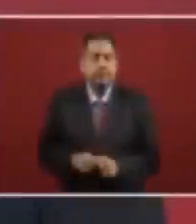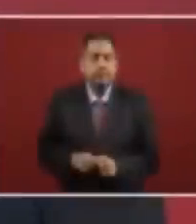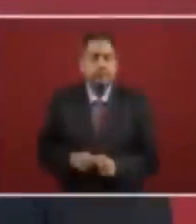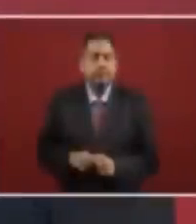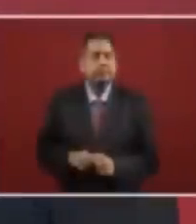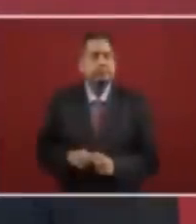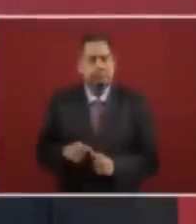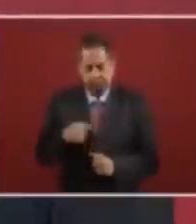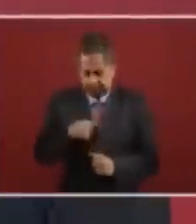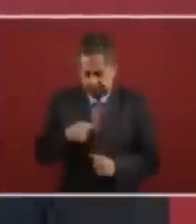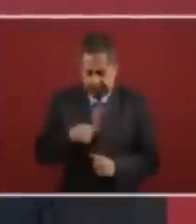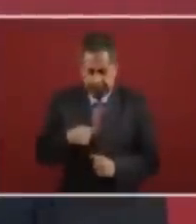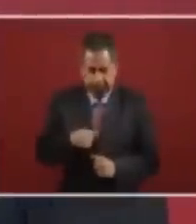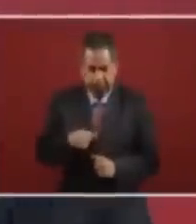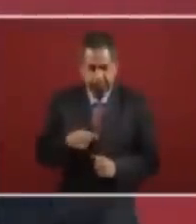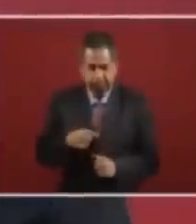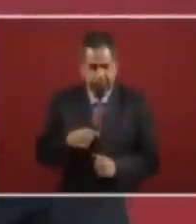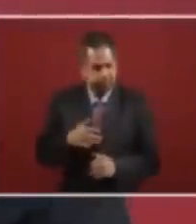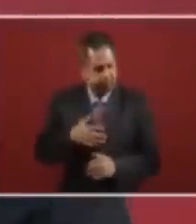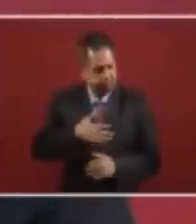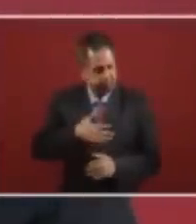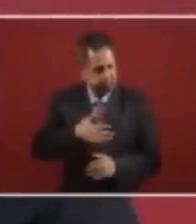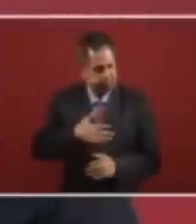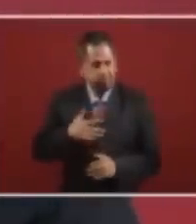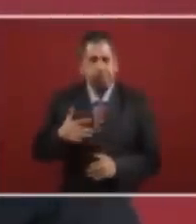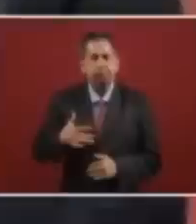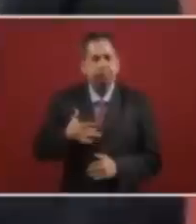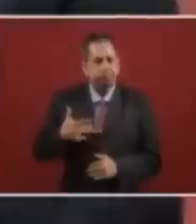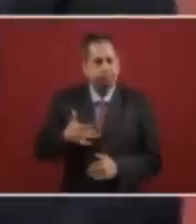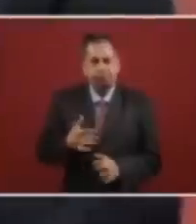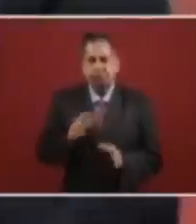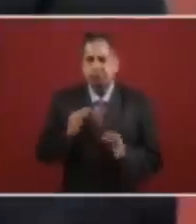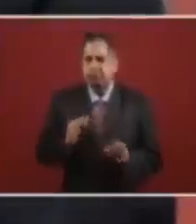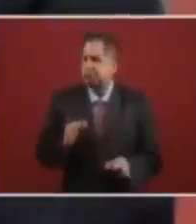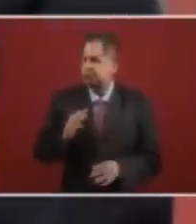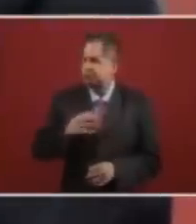tengo la dicha enorme de